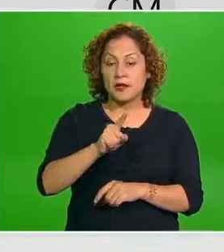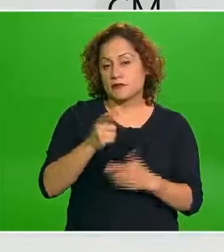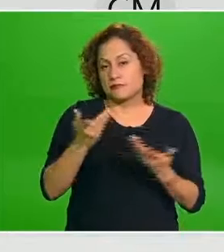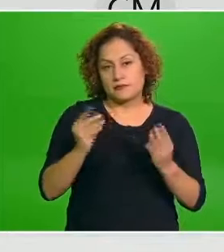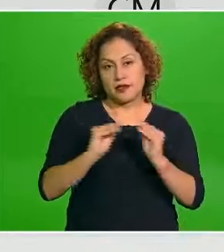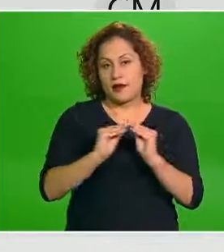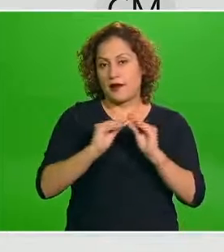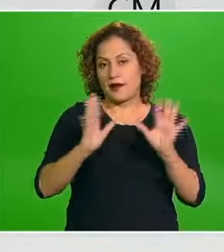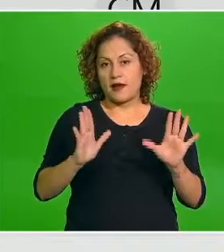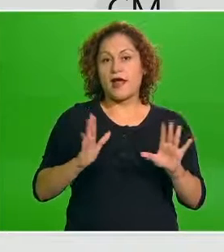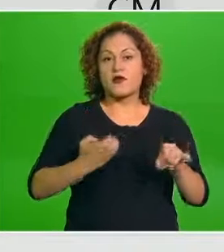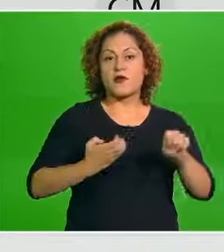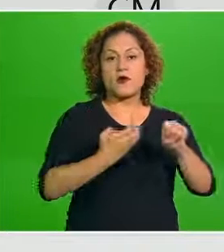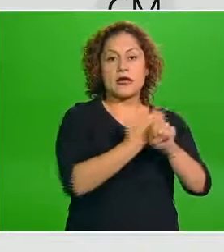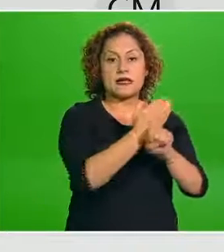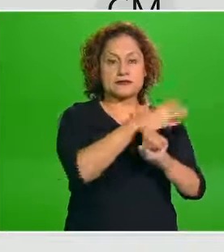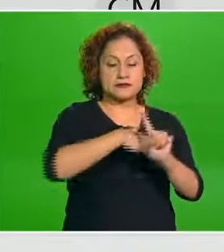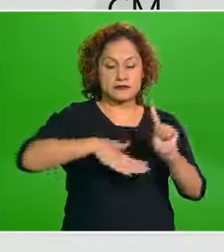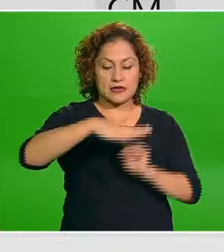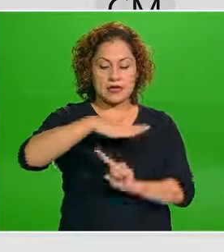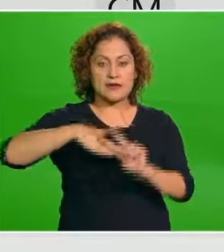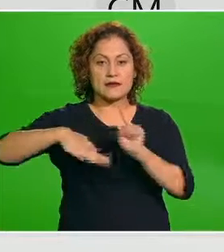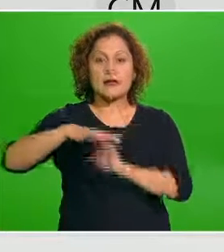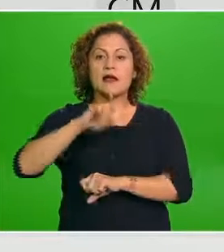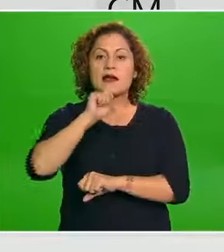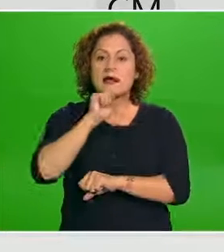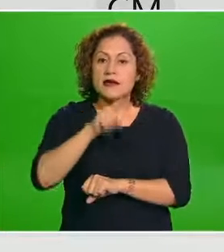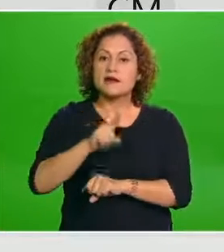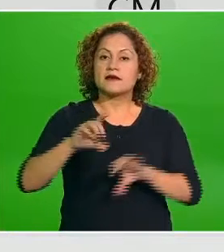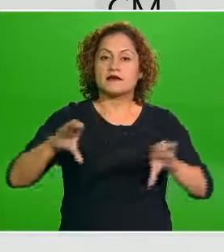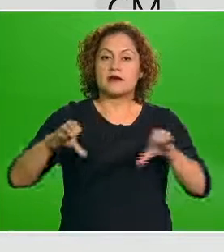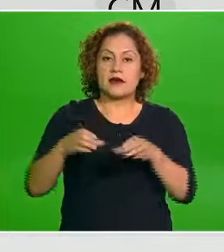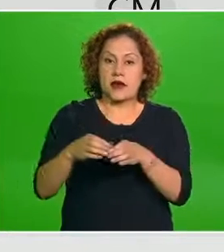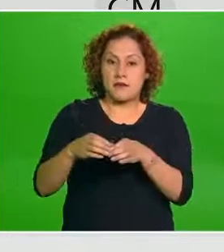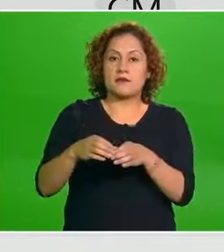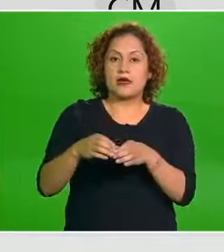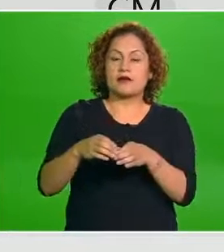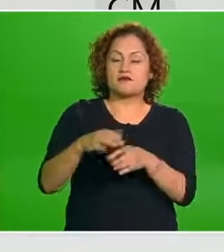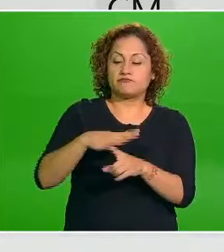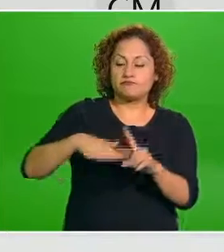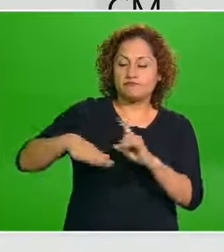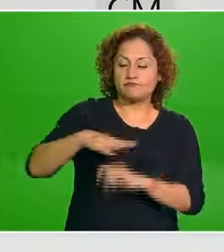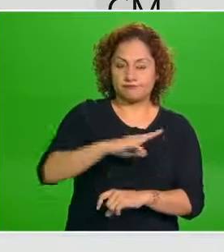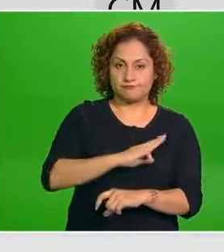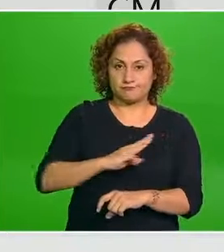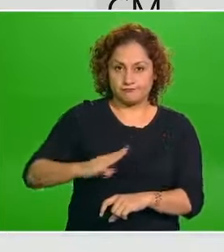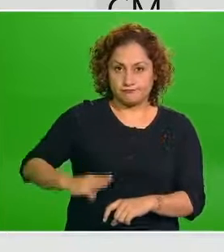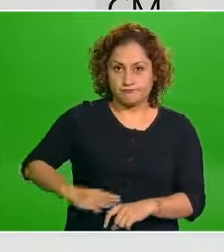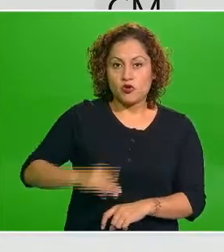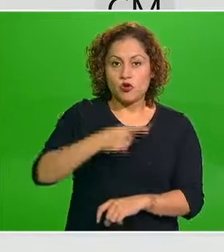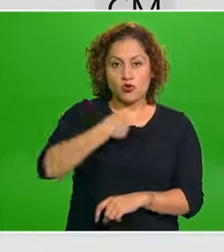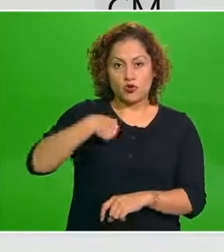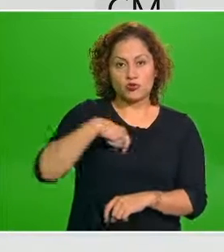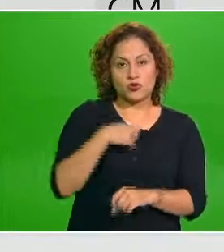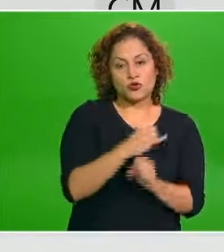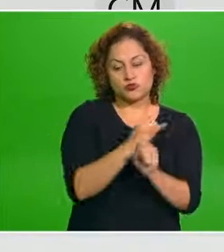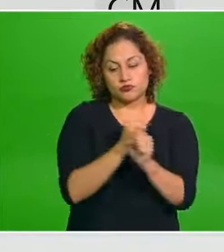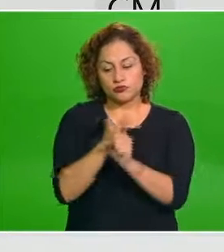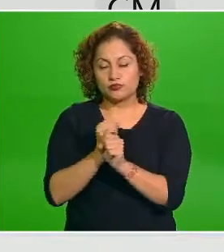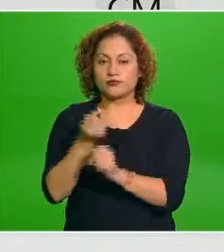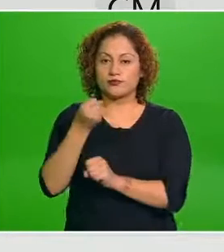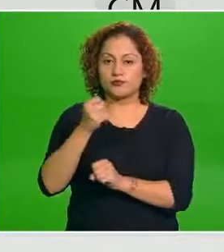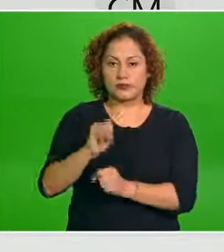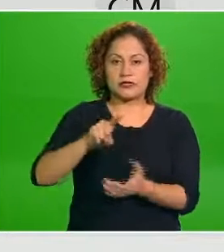obviamente a nivel estatal, a nivel inclusive jurisdiccional, que es como trabajamos en la Secretaría de Salud en la parte operativa con las